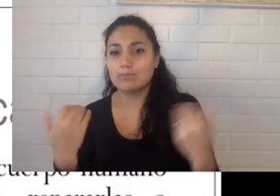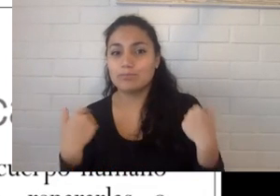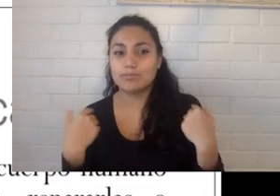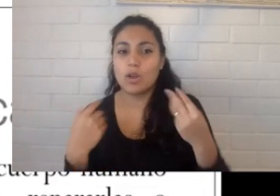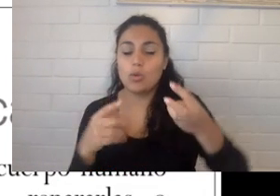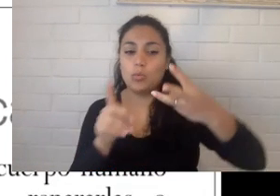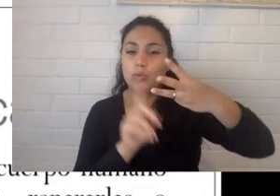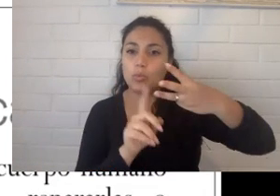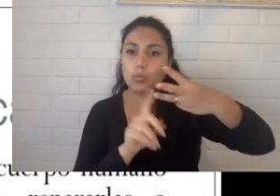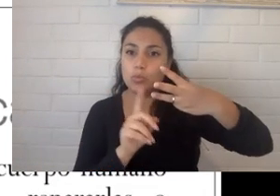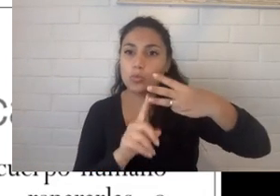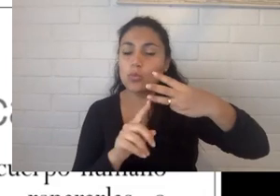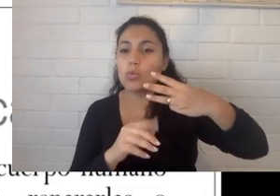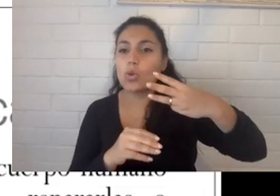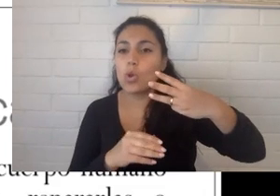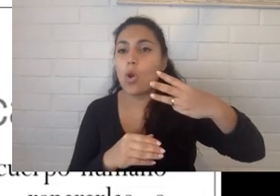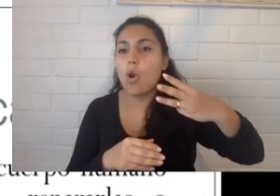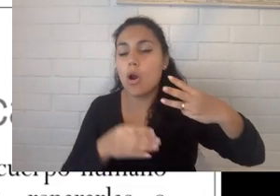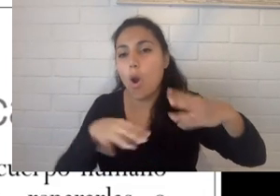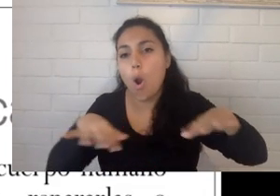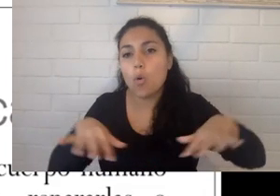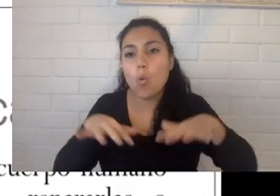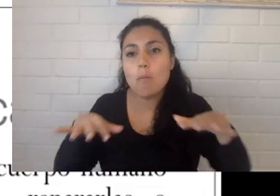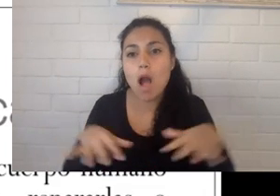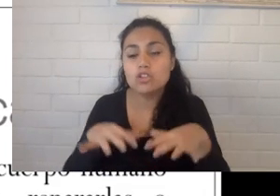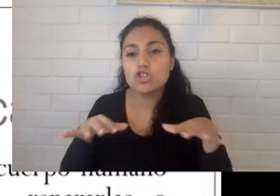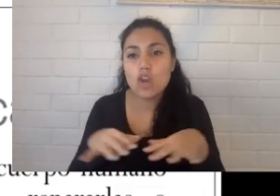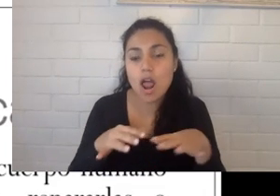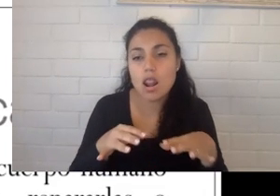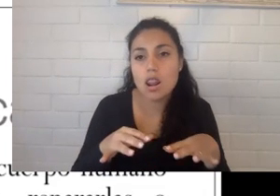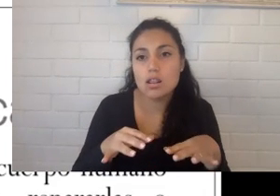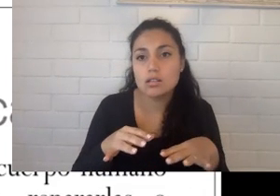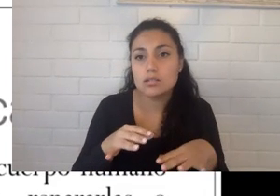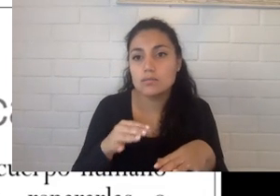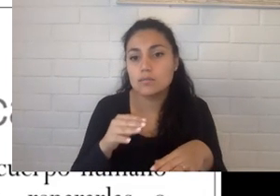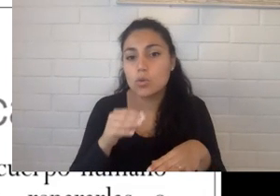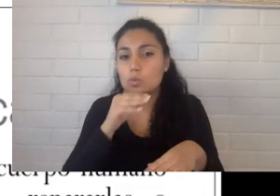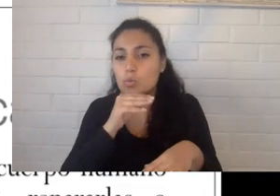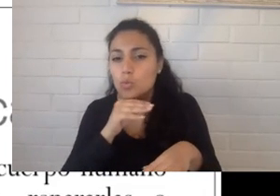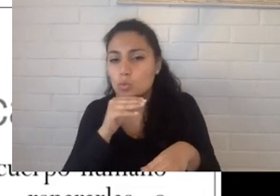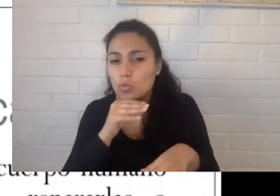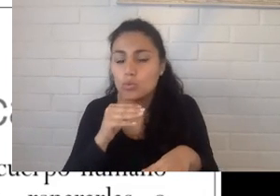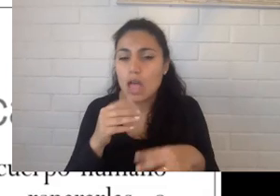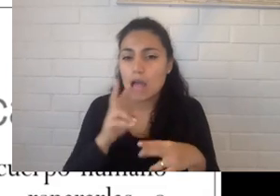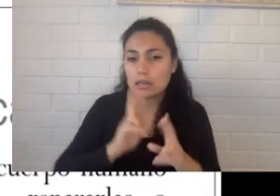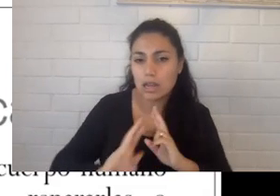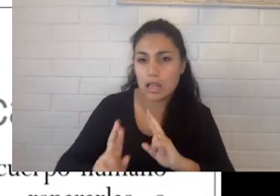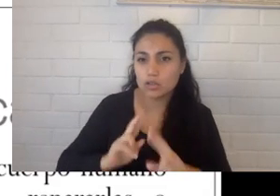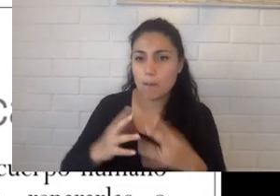ocupacional está desarrollada principalmente a lo que es la relación mecánica entre el cuerpo